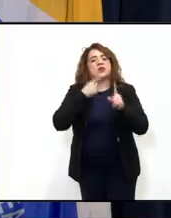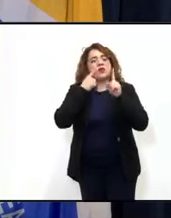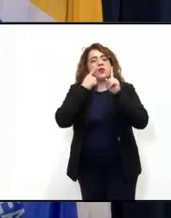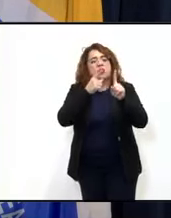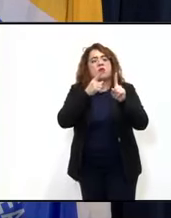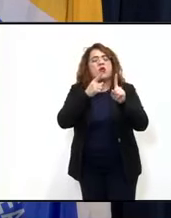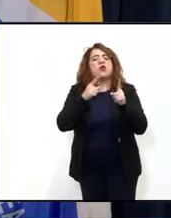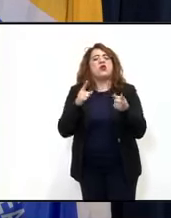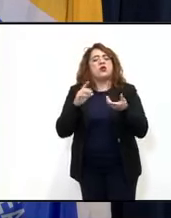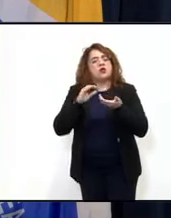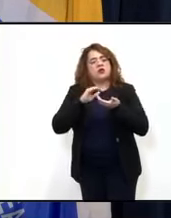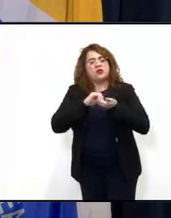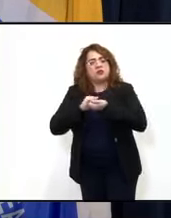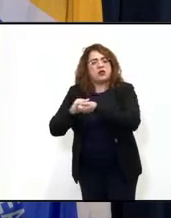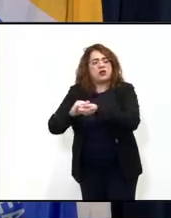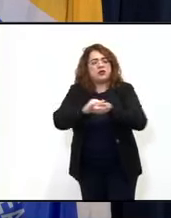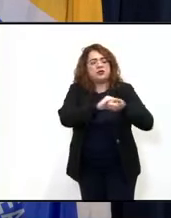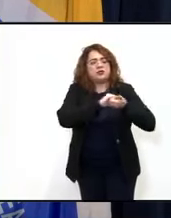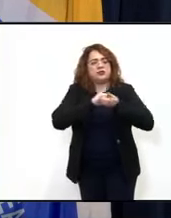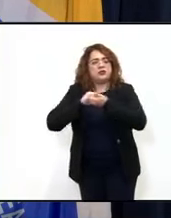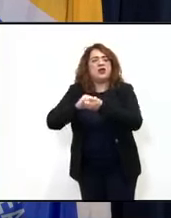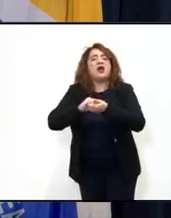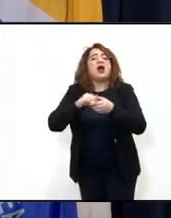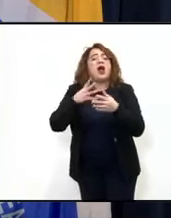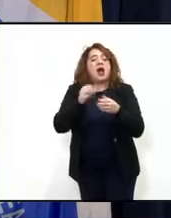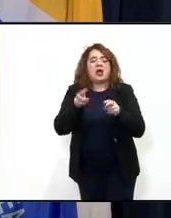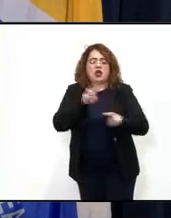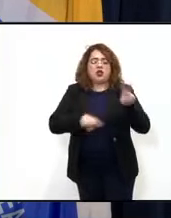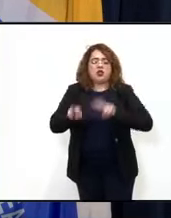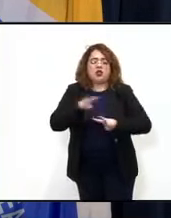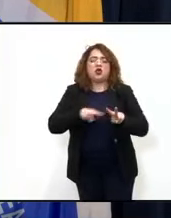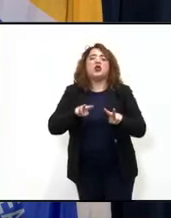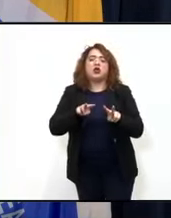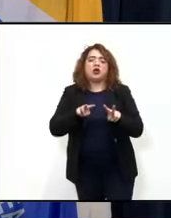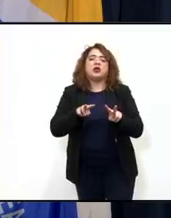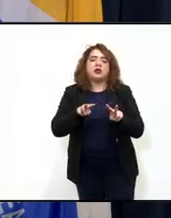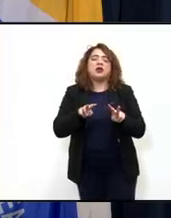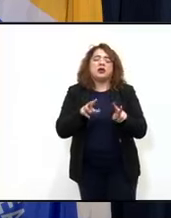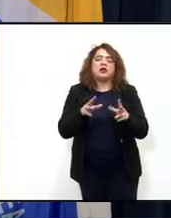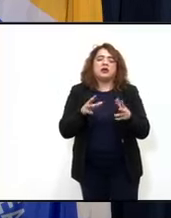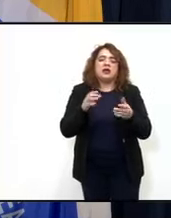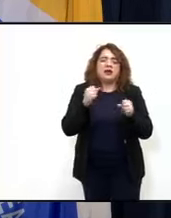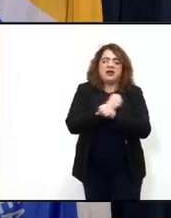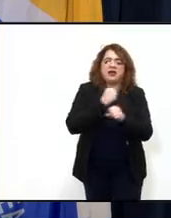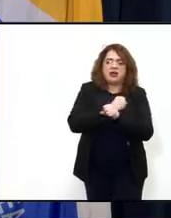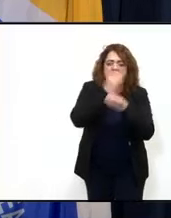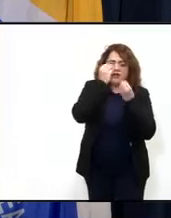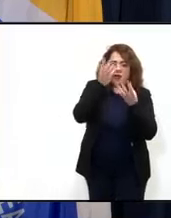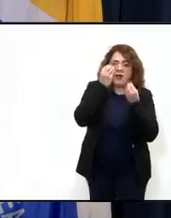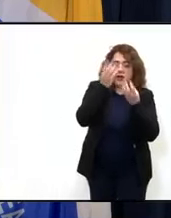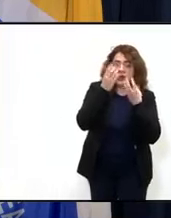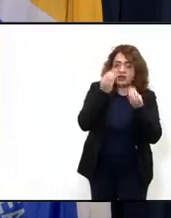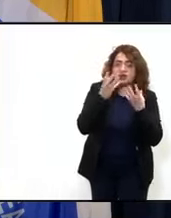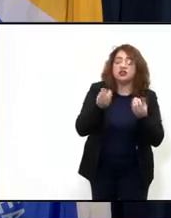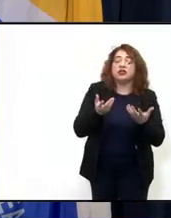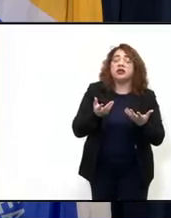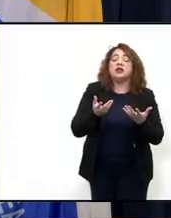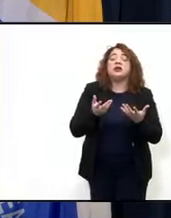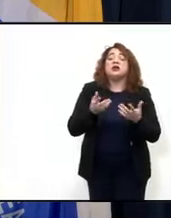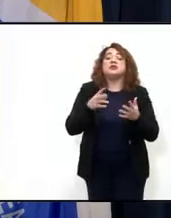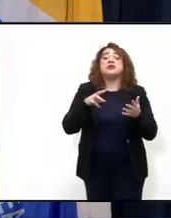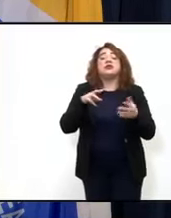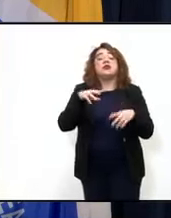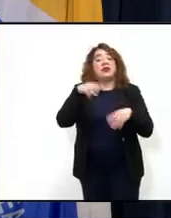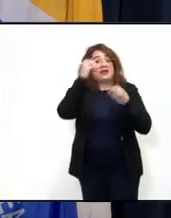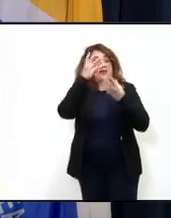coherente con el resto del panel de datos de lunes a viernes o cuando haya nueva información disponible. Lo